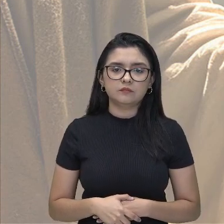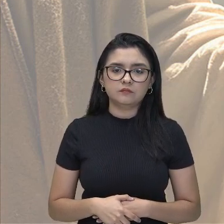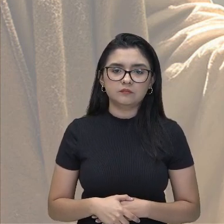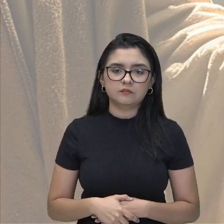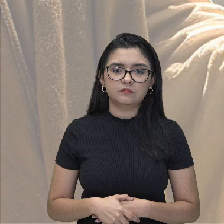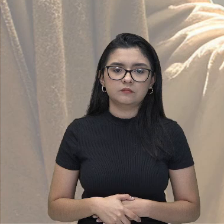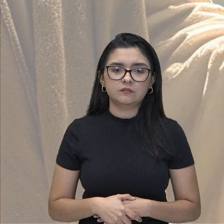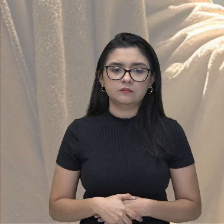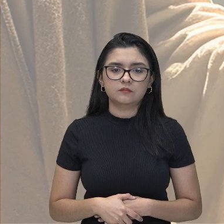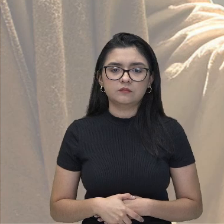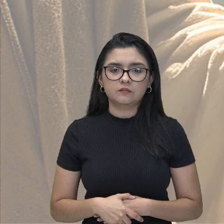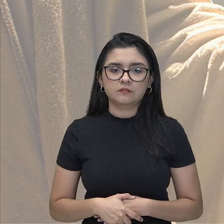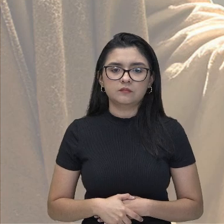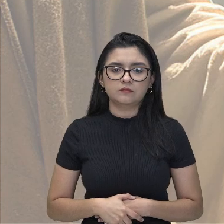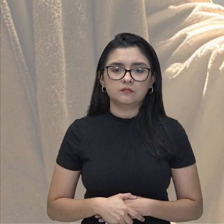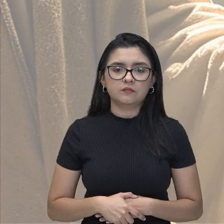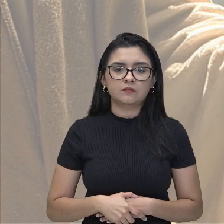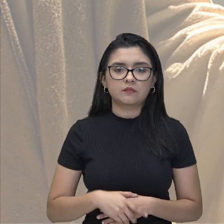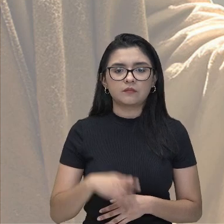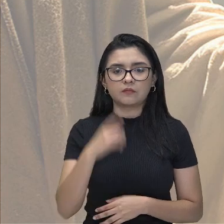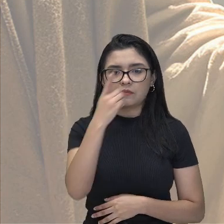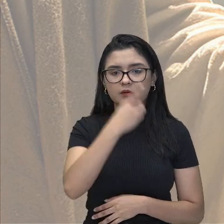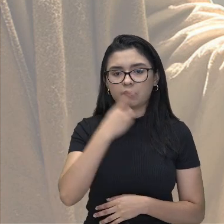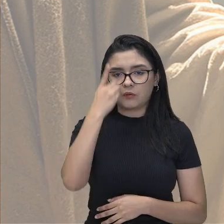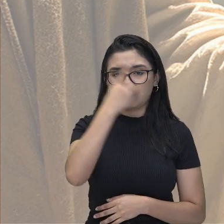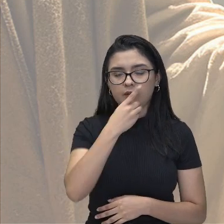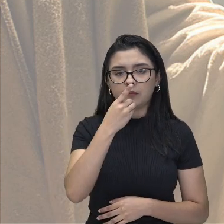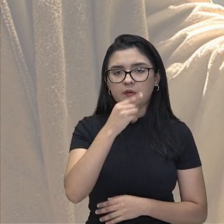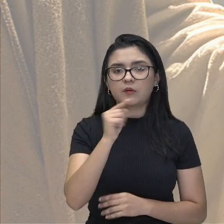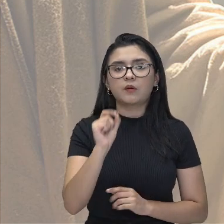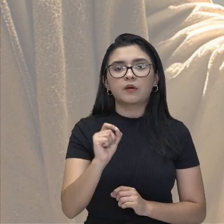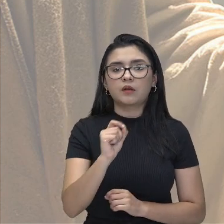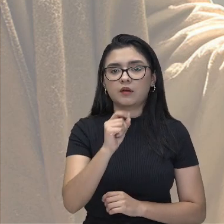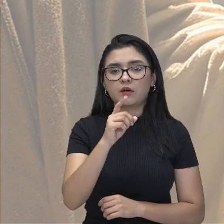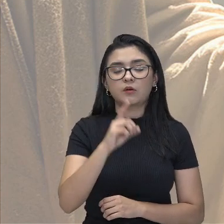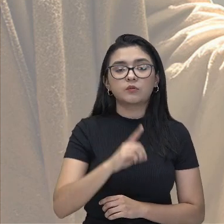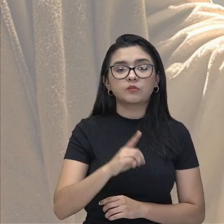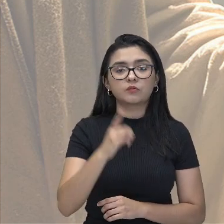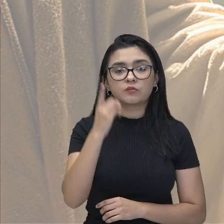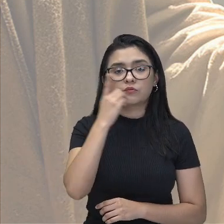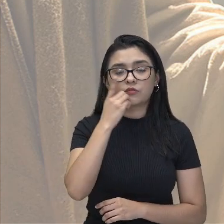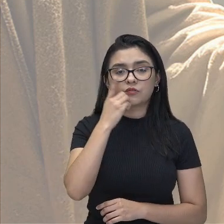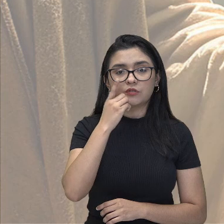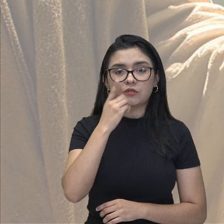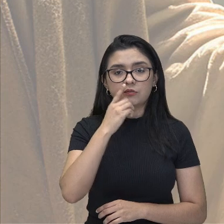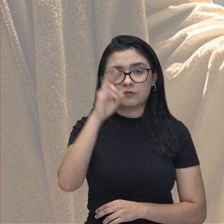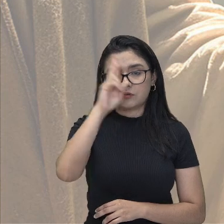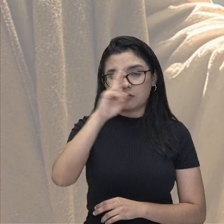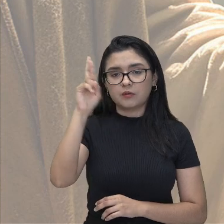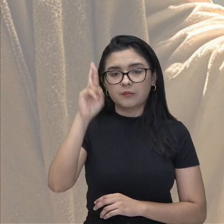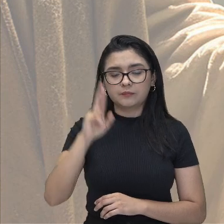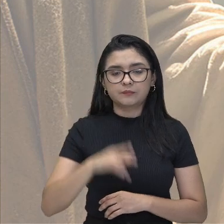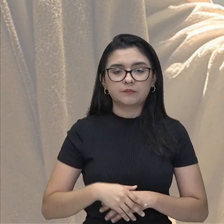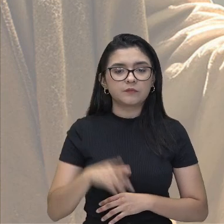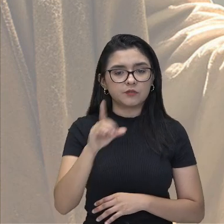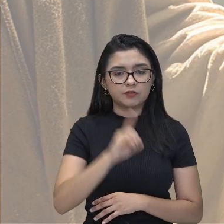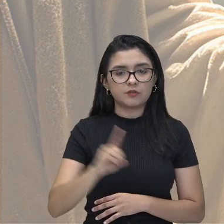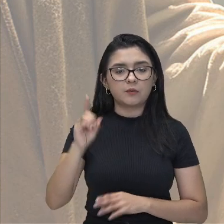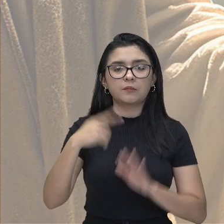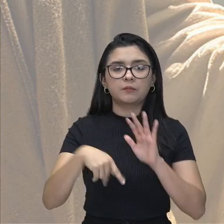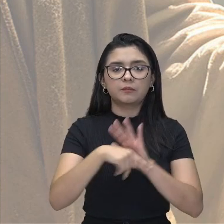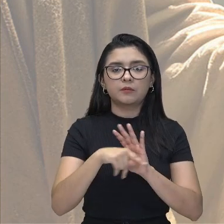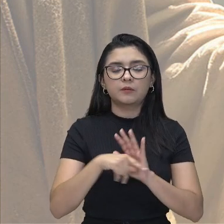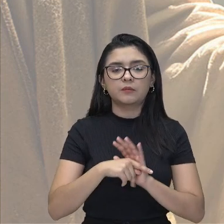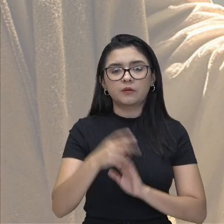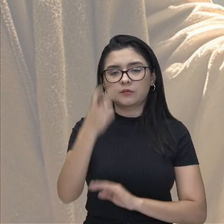domingo domingo delor asra cultura